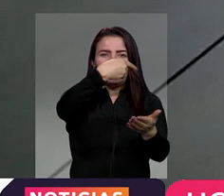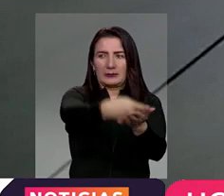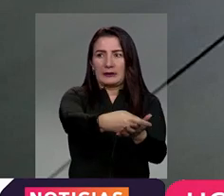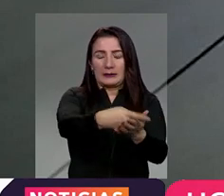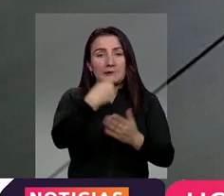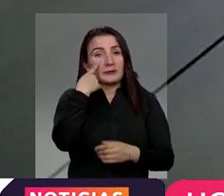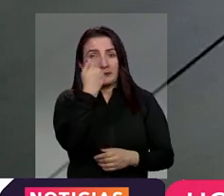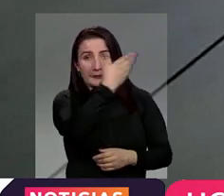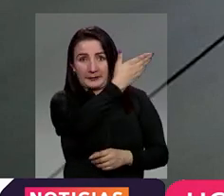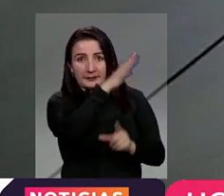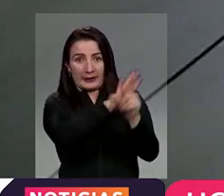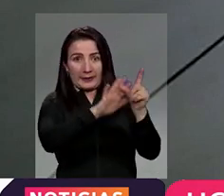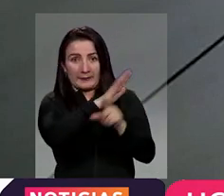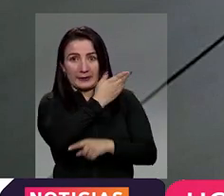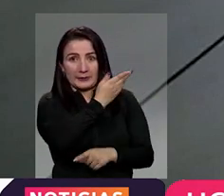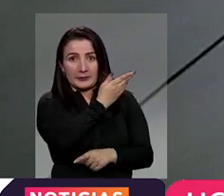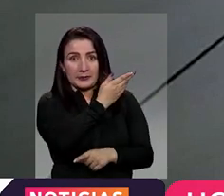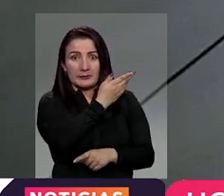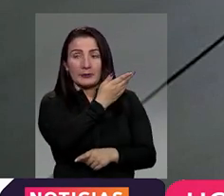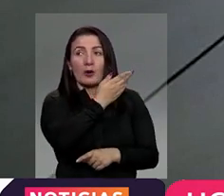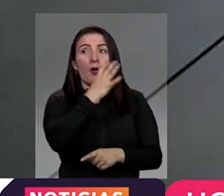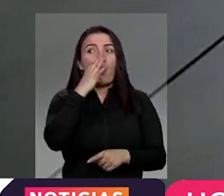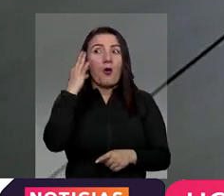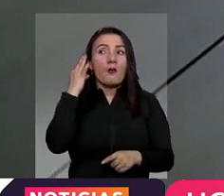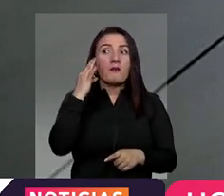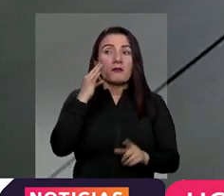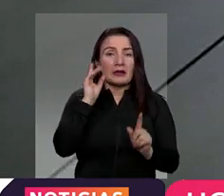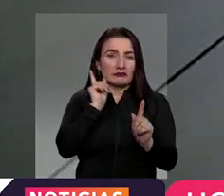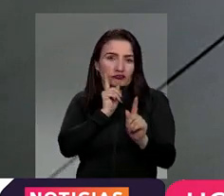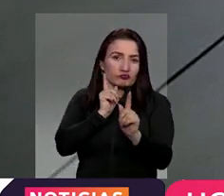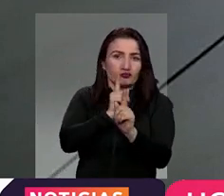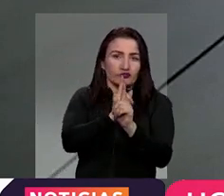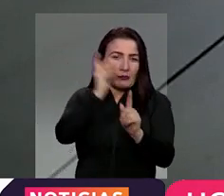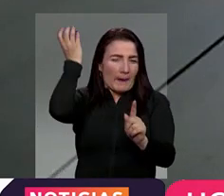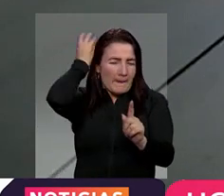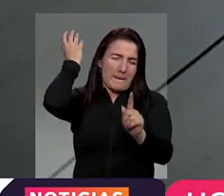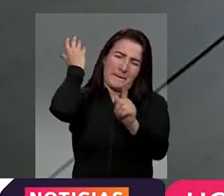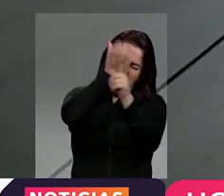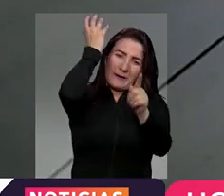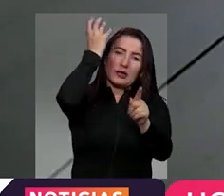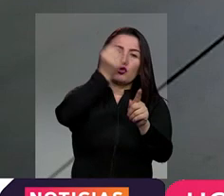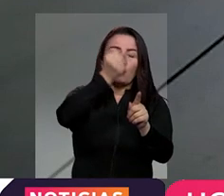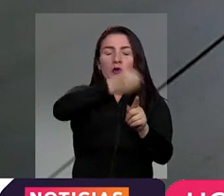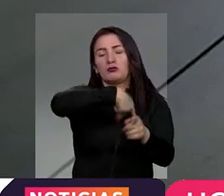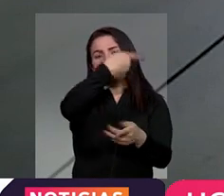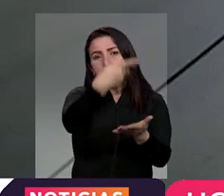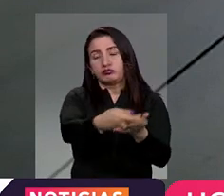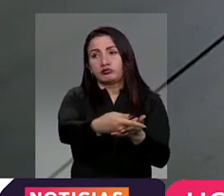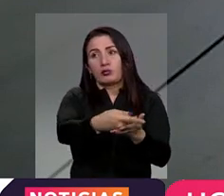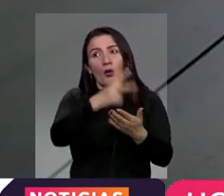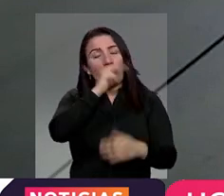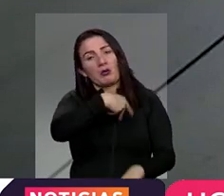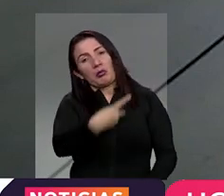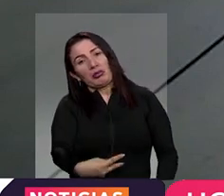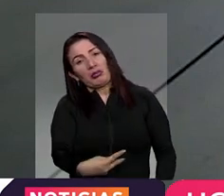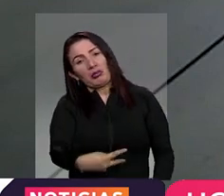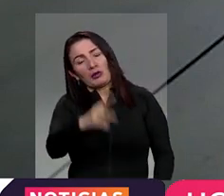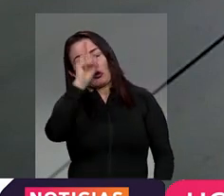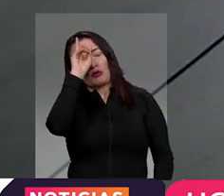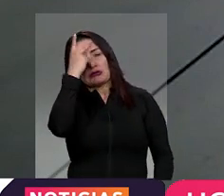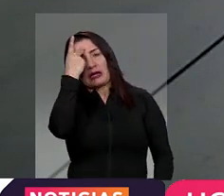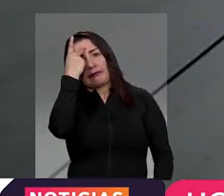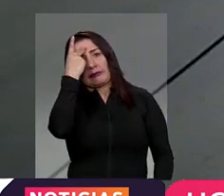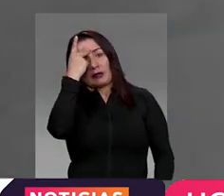evidenciado en cámaras de seguridad el delincuente llegó corriendo por detrás y le propinó un fuerte golpe en la cabeza lópez cayó y quedó inconsciente